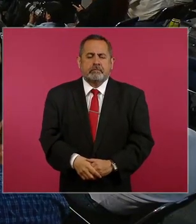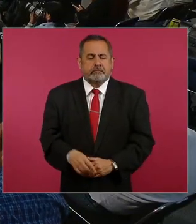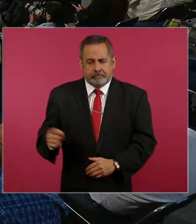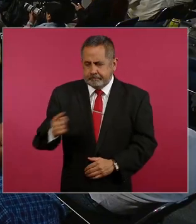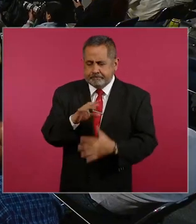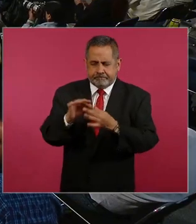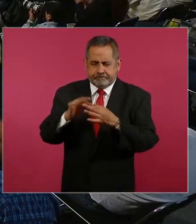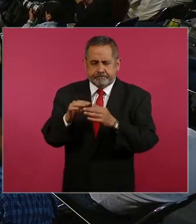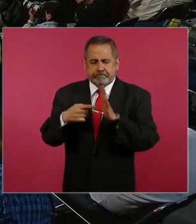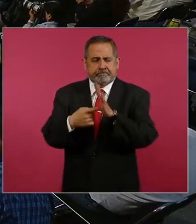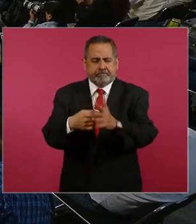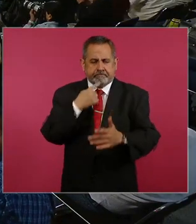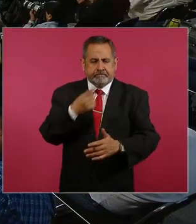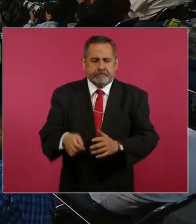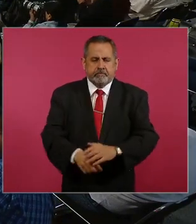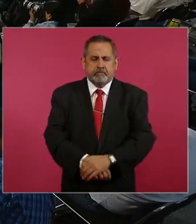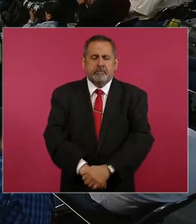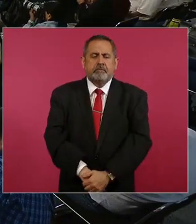explícalo